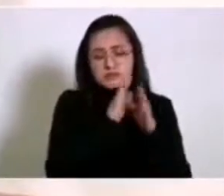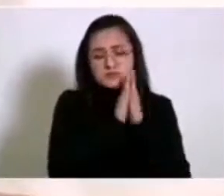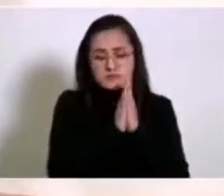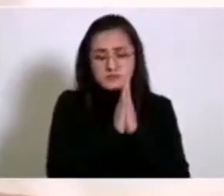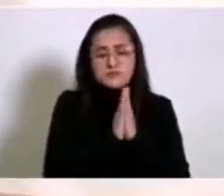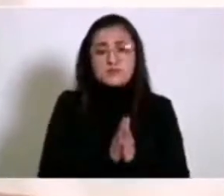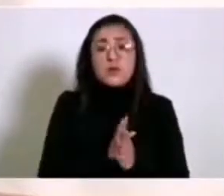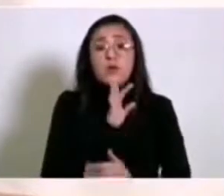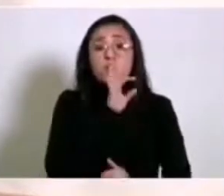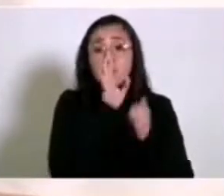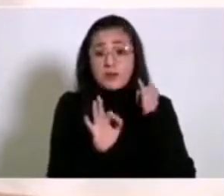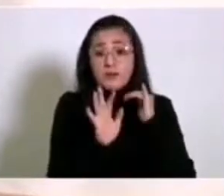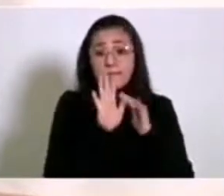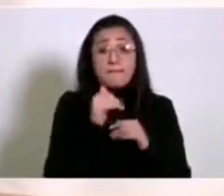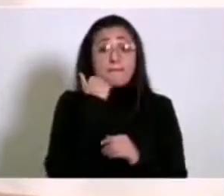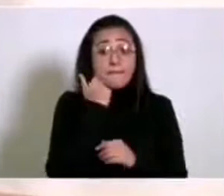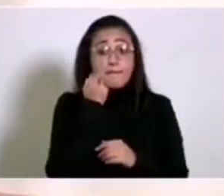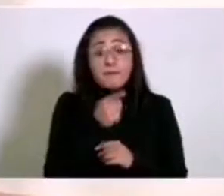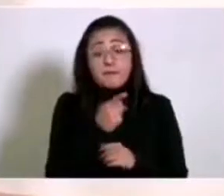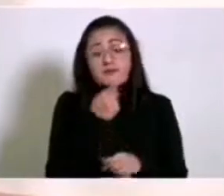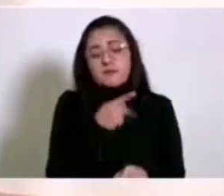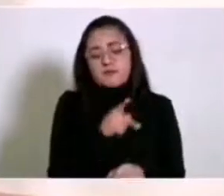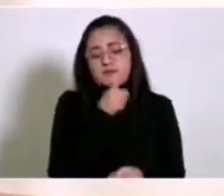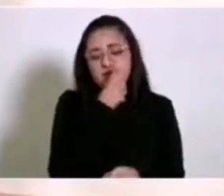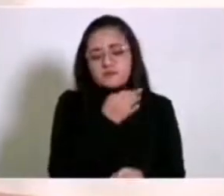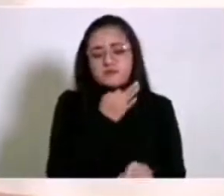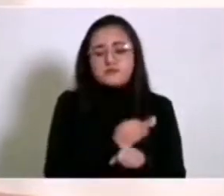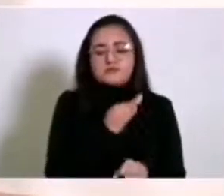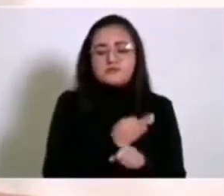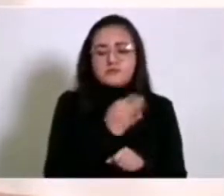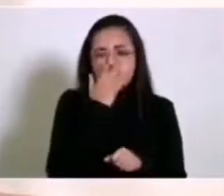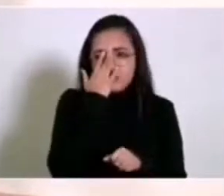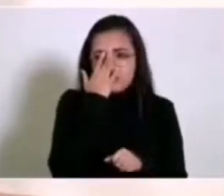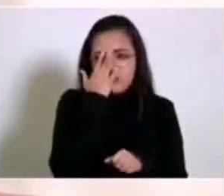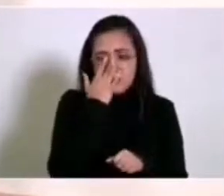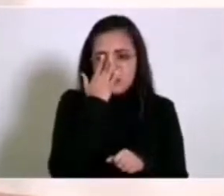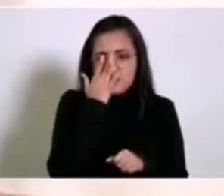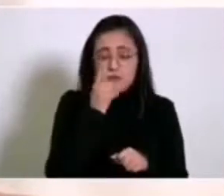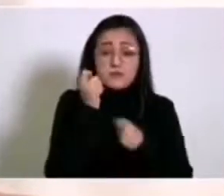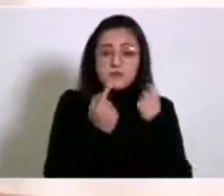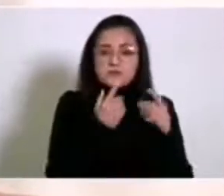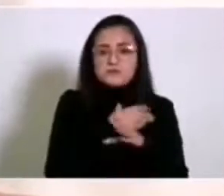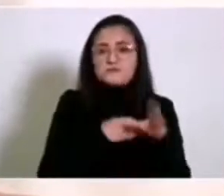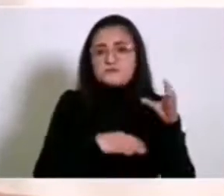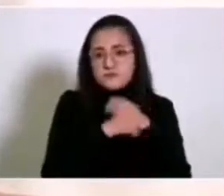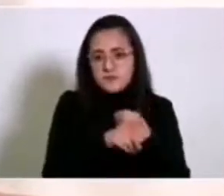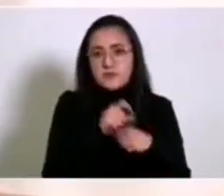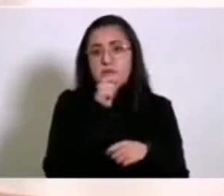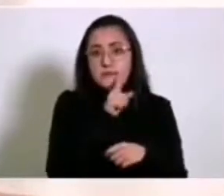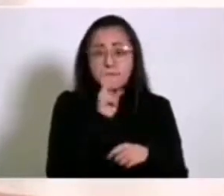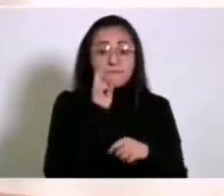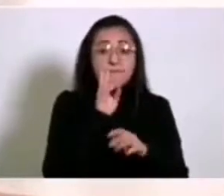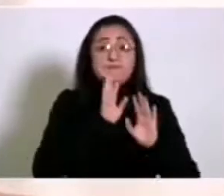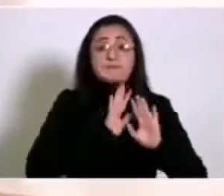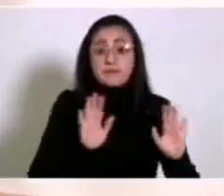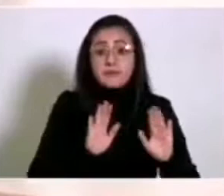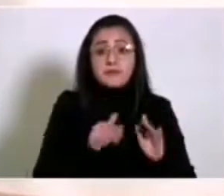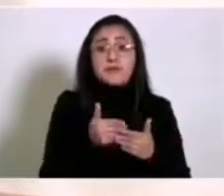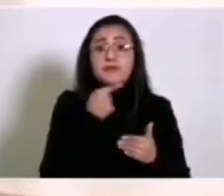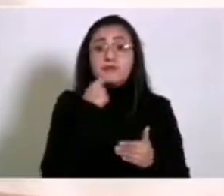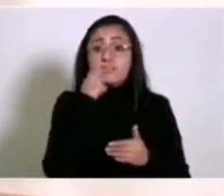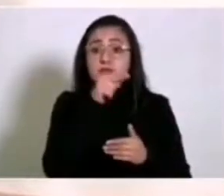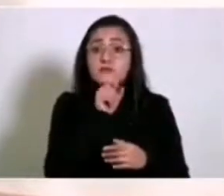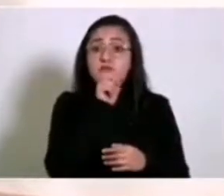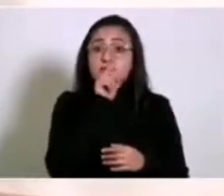por último si queremos comentar en el marco de algunas irregularidades administrativas ya comprobadas se han presentado las